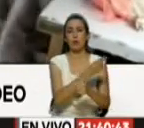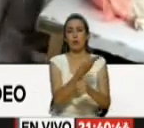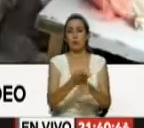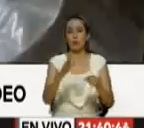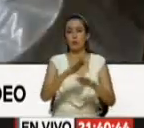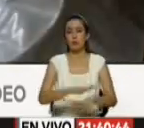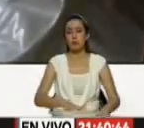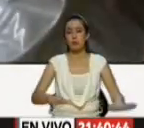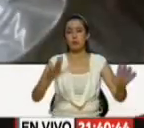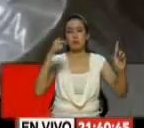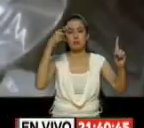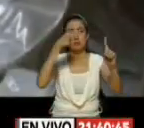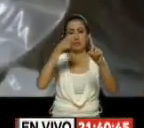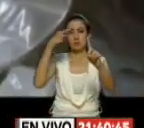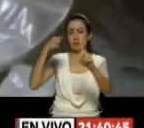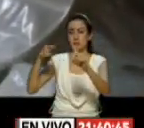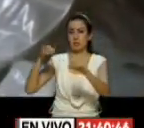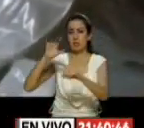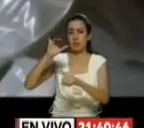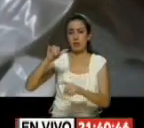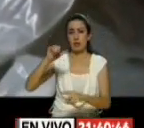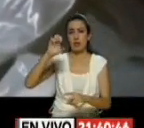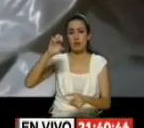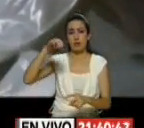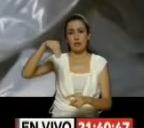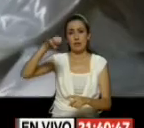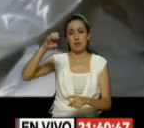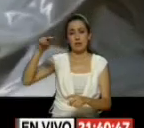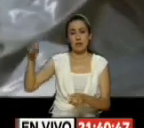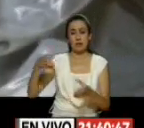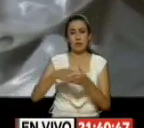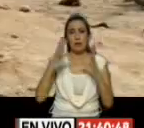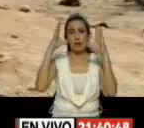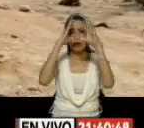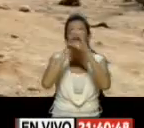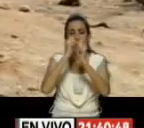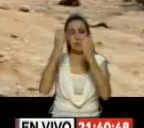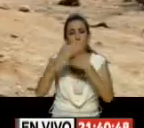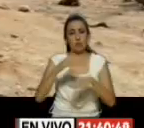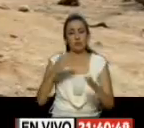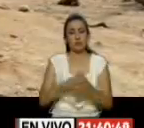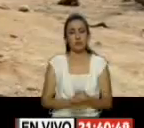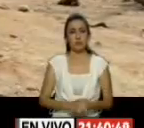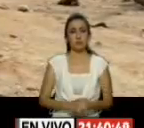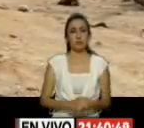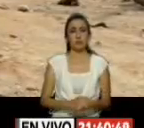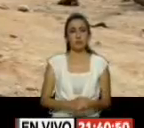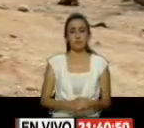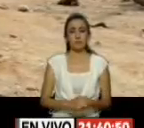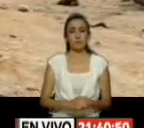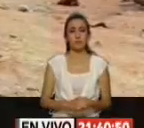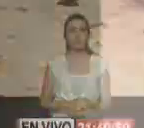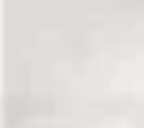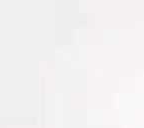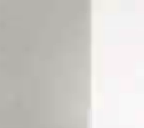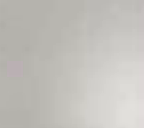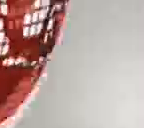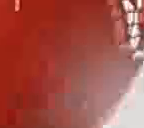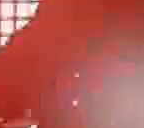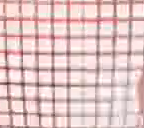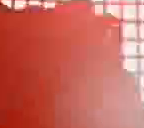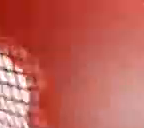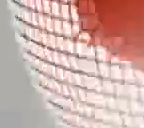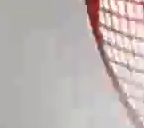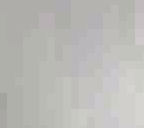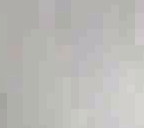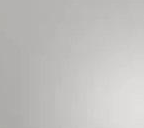con los que atacaron la provincia saudí de Hisán el miércoles en la noche. Fernanda de la Bastida, Telediario. Las